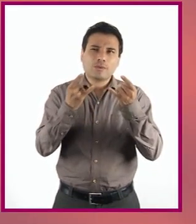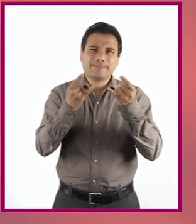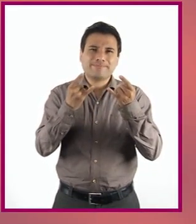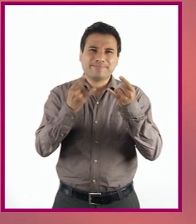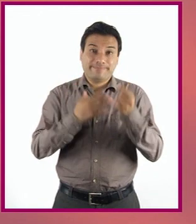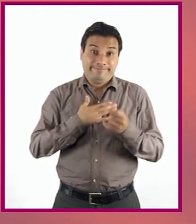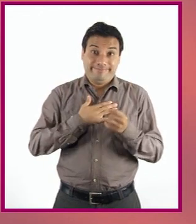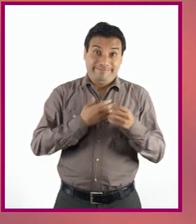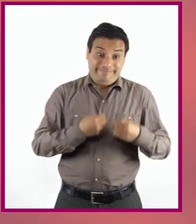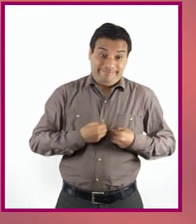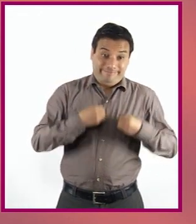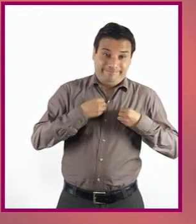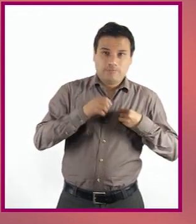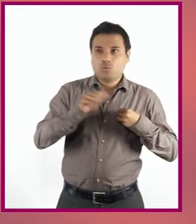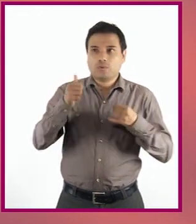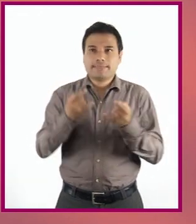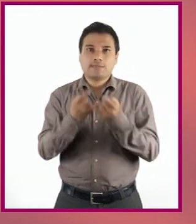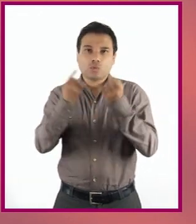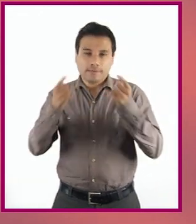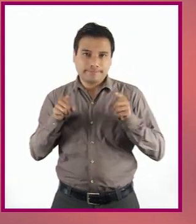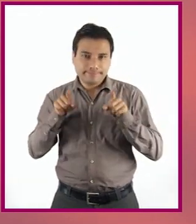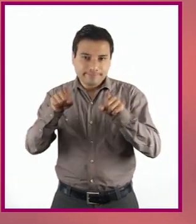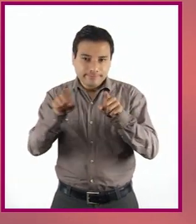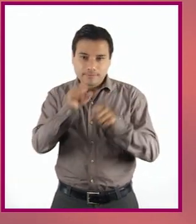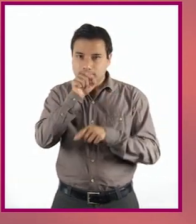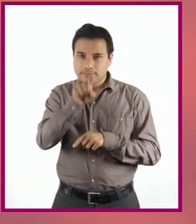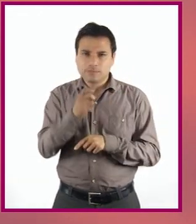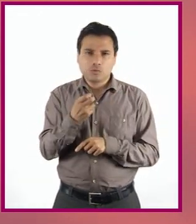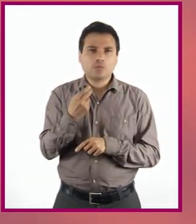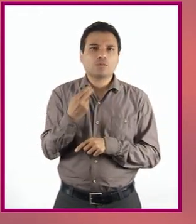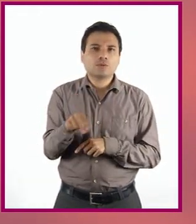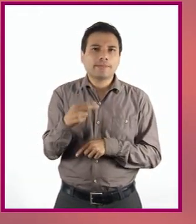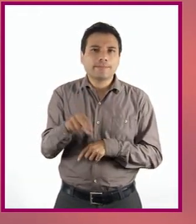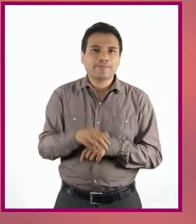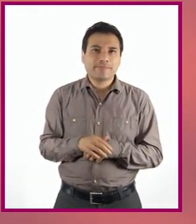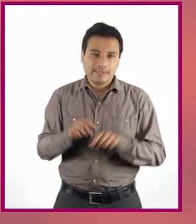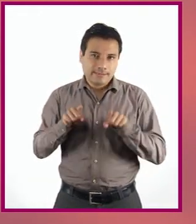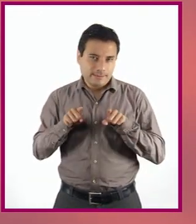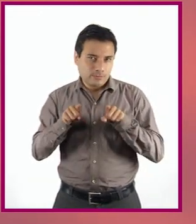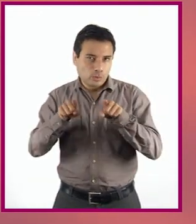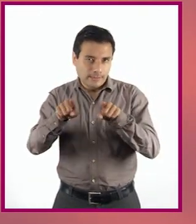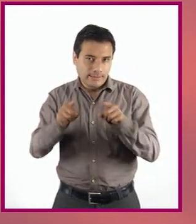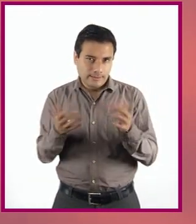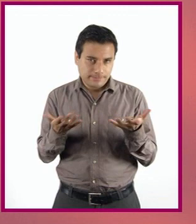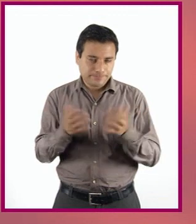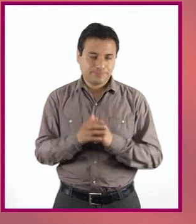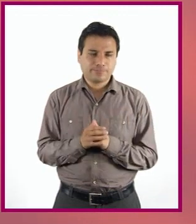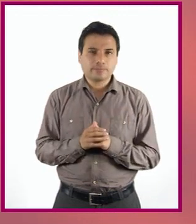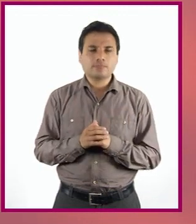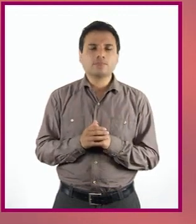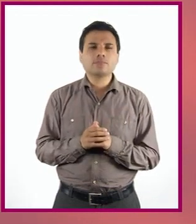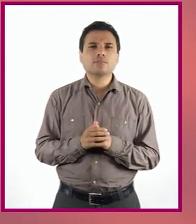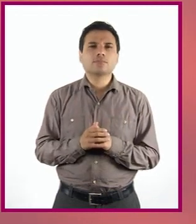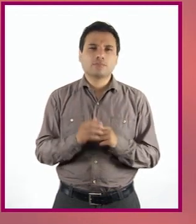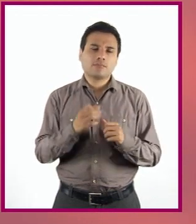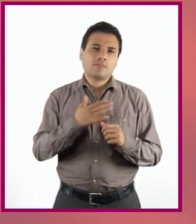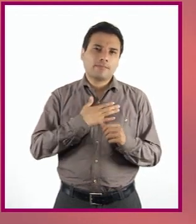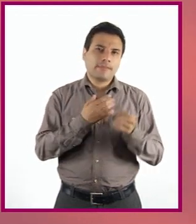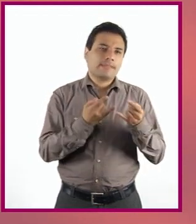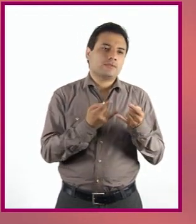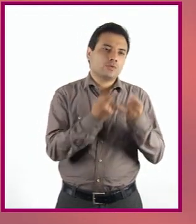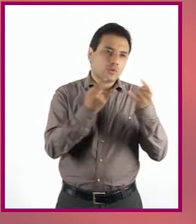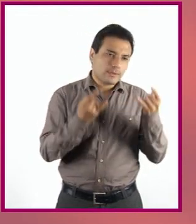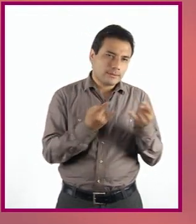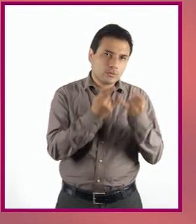la vida del personaje. A esto se le conoce como simultaneidad. Se relacionan hechos o aspectos de la vida